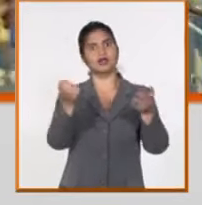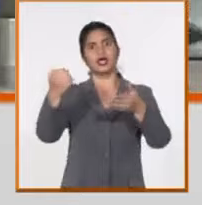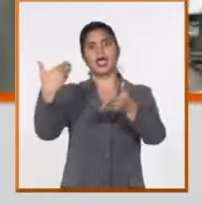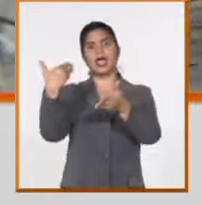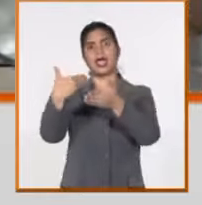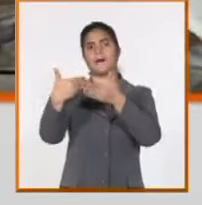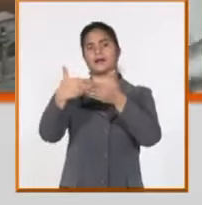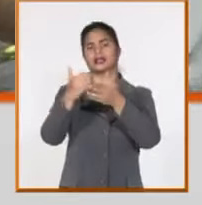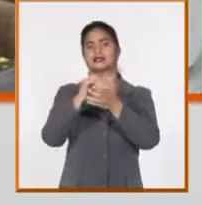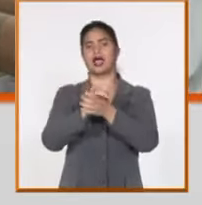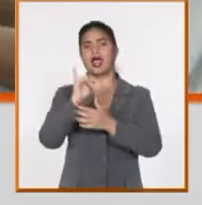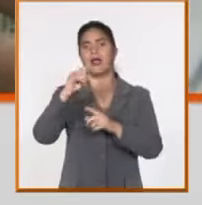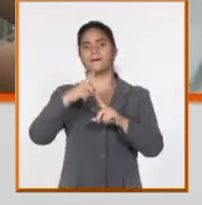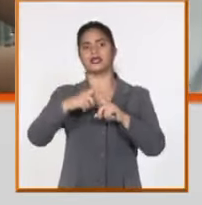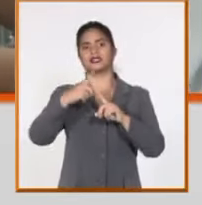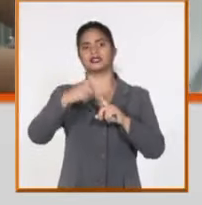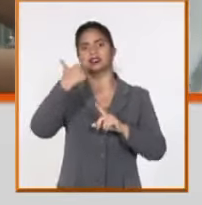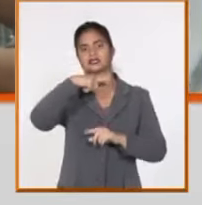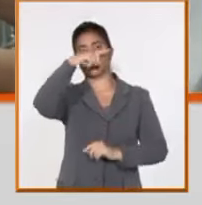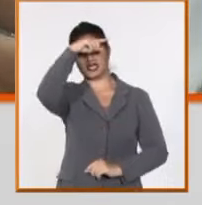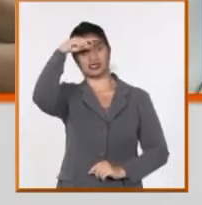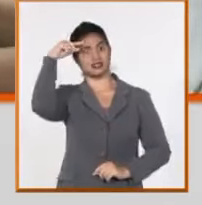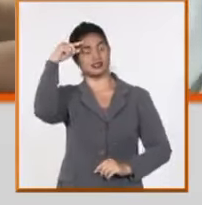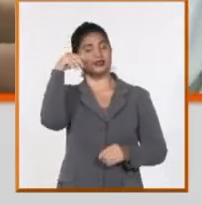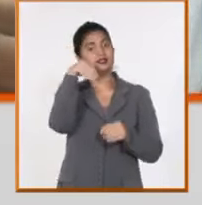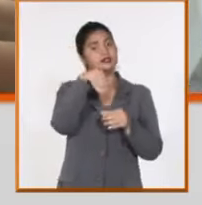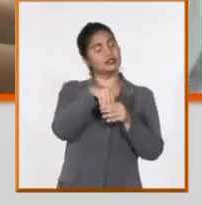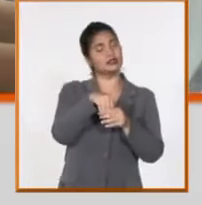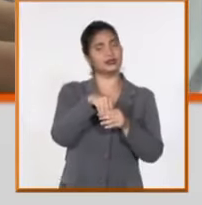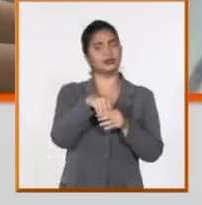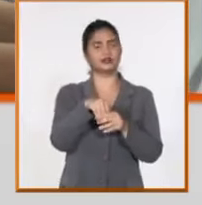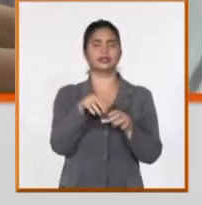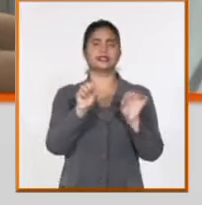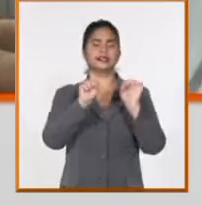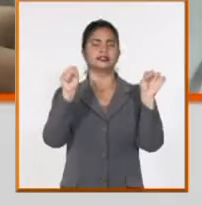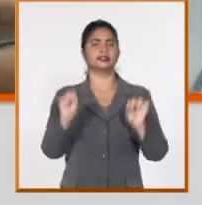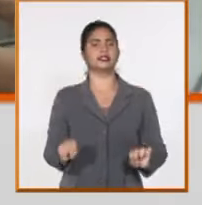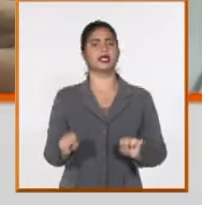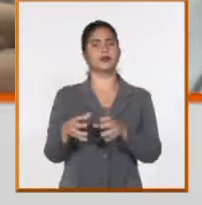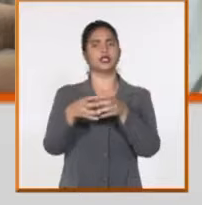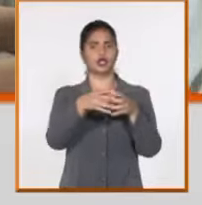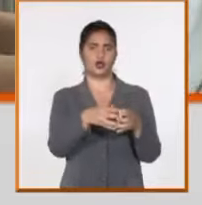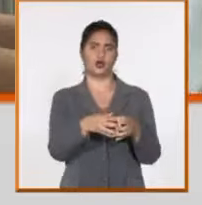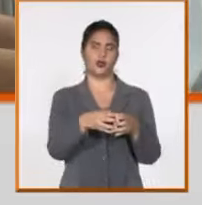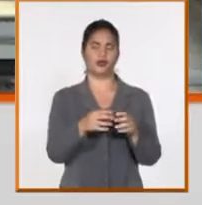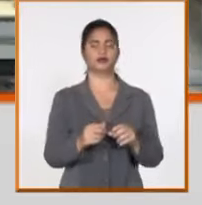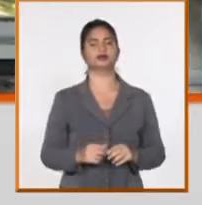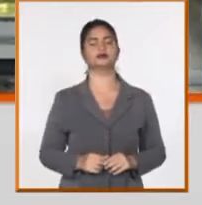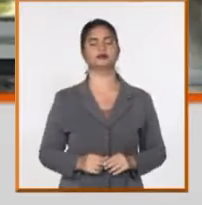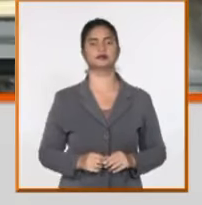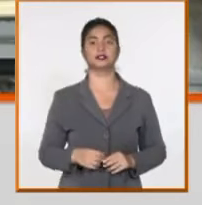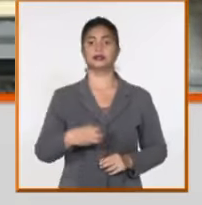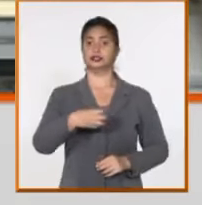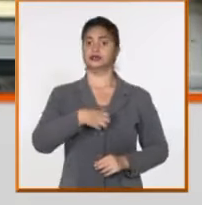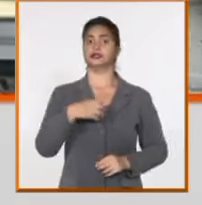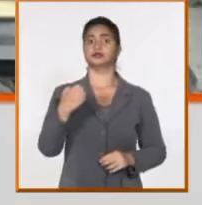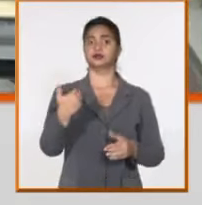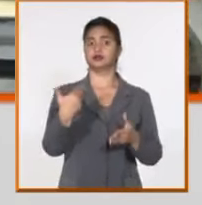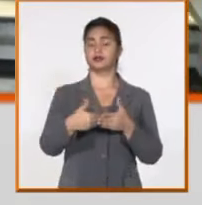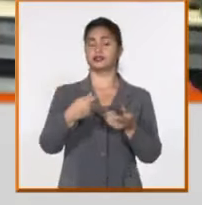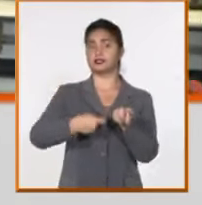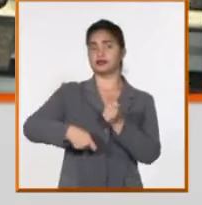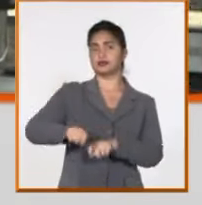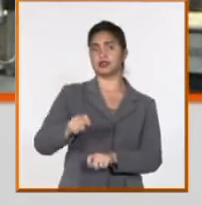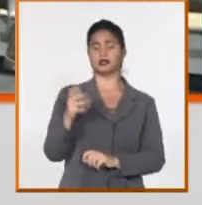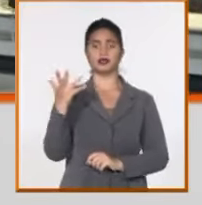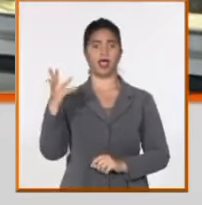concretas y aquí también si quiero sumar ya la parte del del sistema del grupo como tal que tenemos ya empresas exportadoras que no es